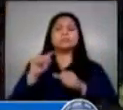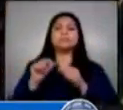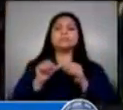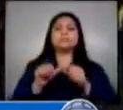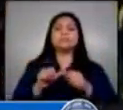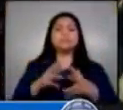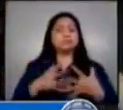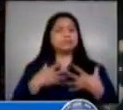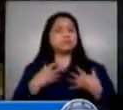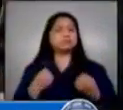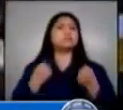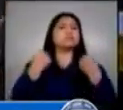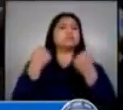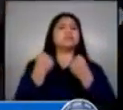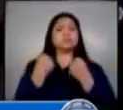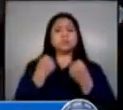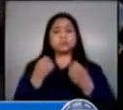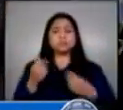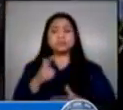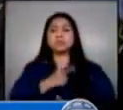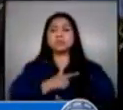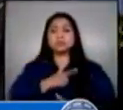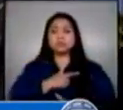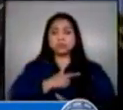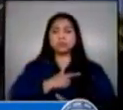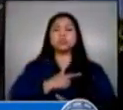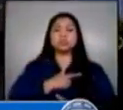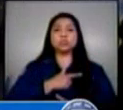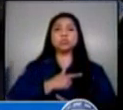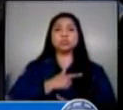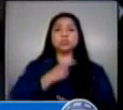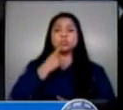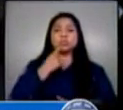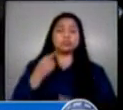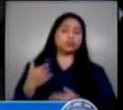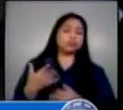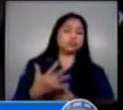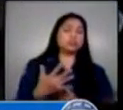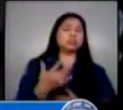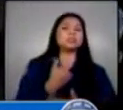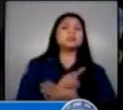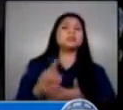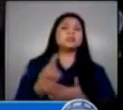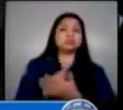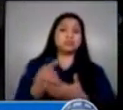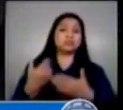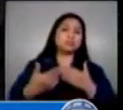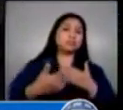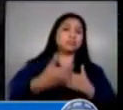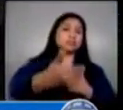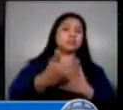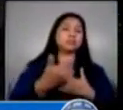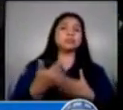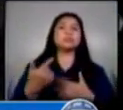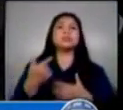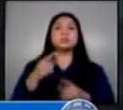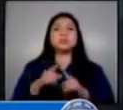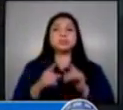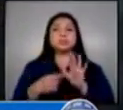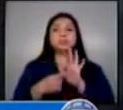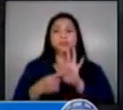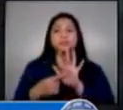fortalecimiento por ejército tal y como lo será en las próximas semanas la puesta en vigor